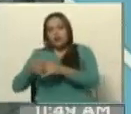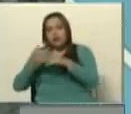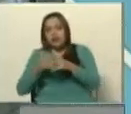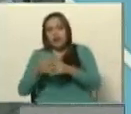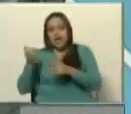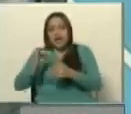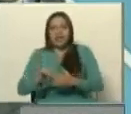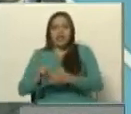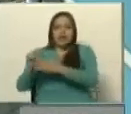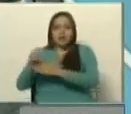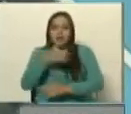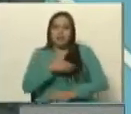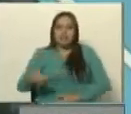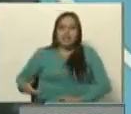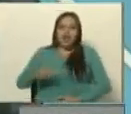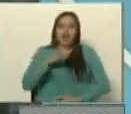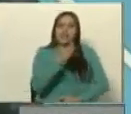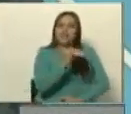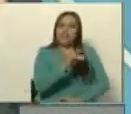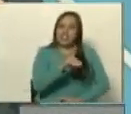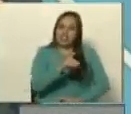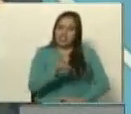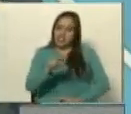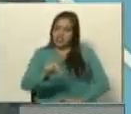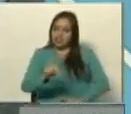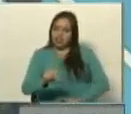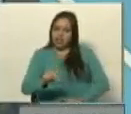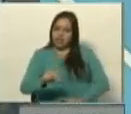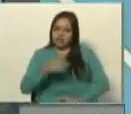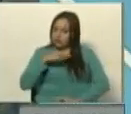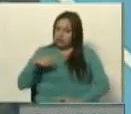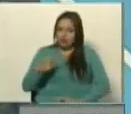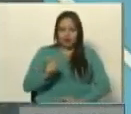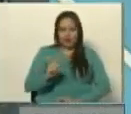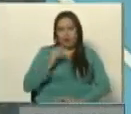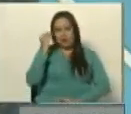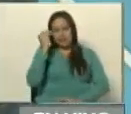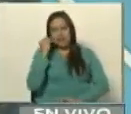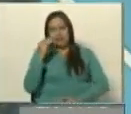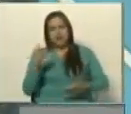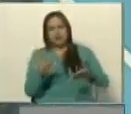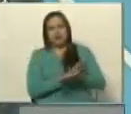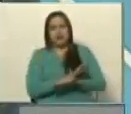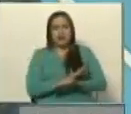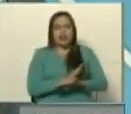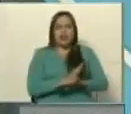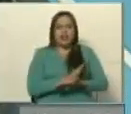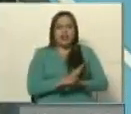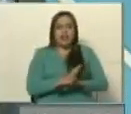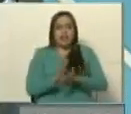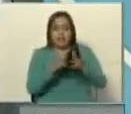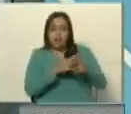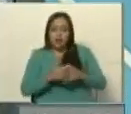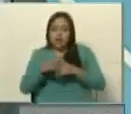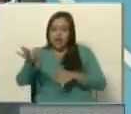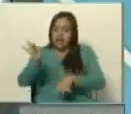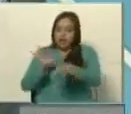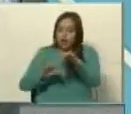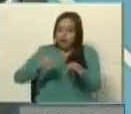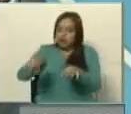que lidera el presidente Joe Biden. Nosotros no juzgamos o interpretamos si el pueblo americano eligió o no eligió al